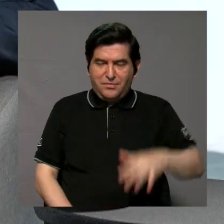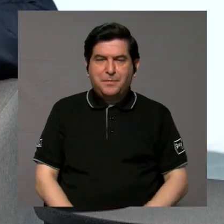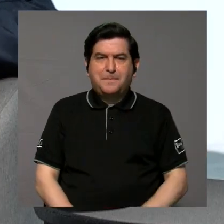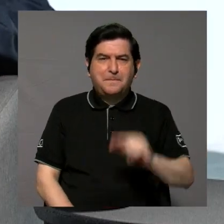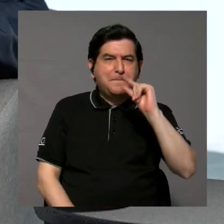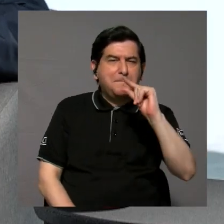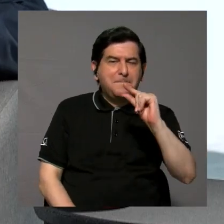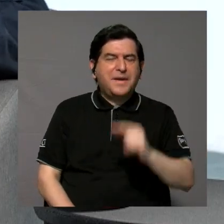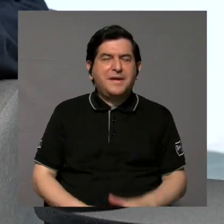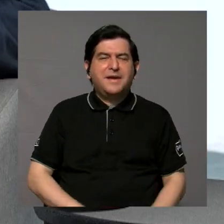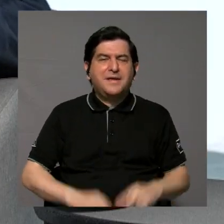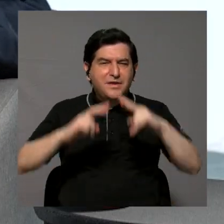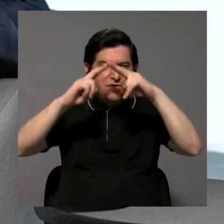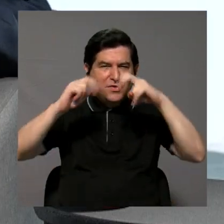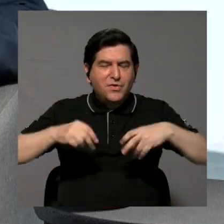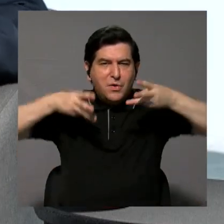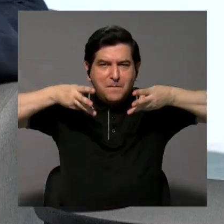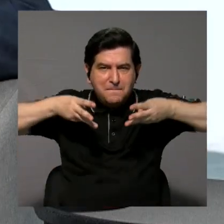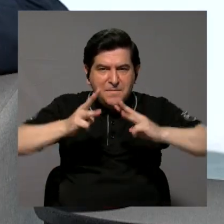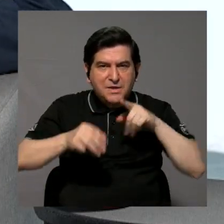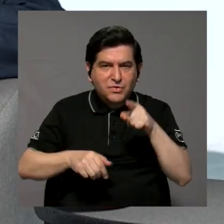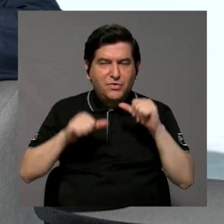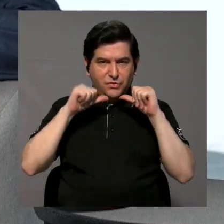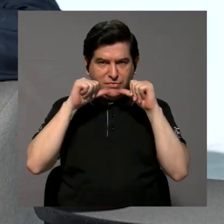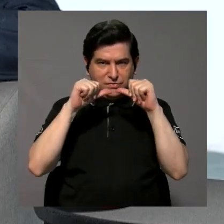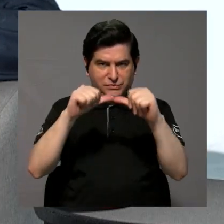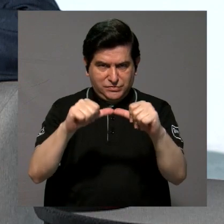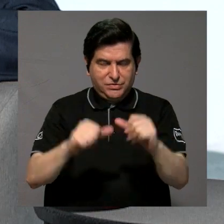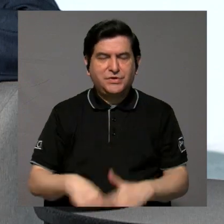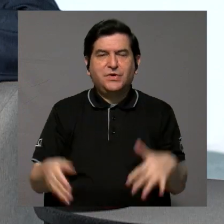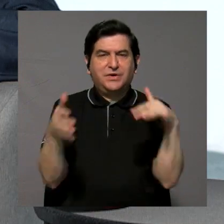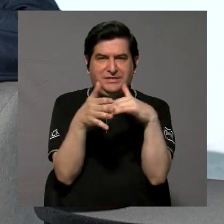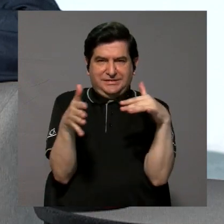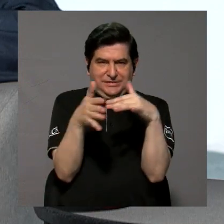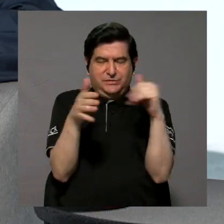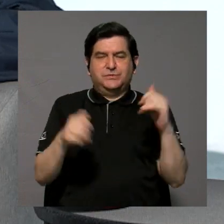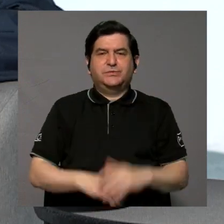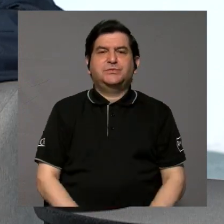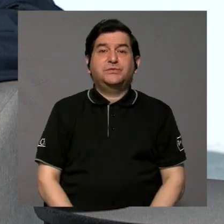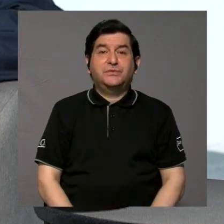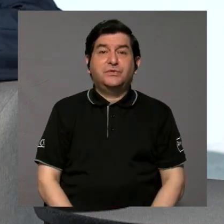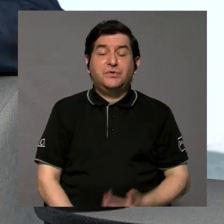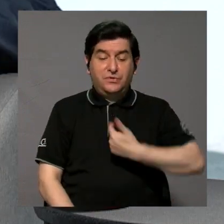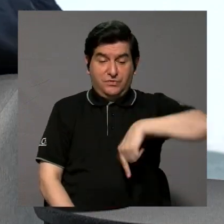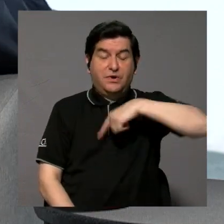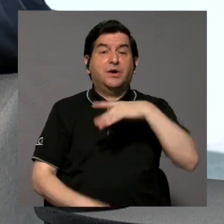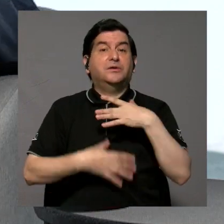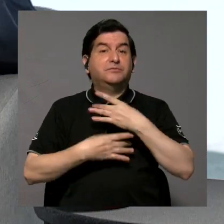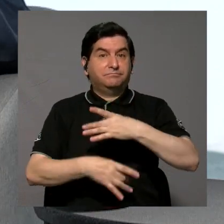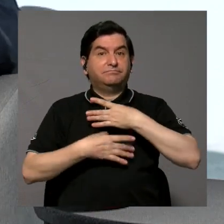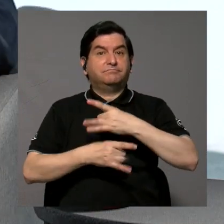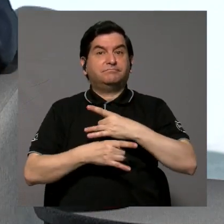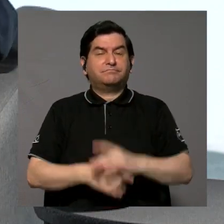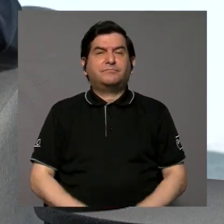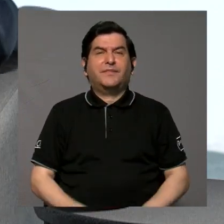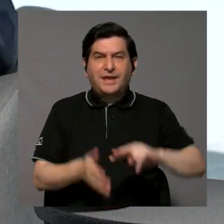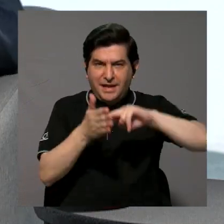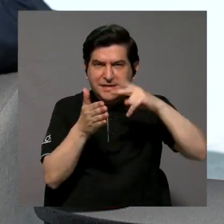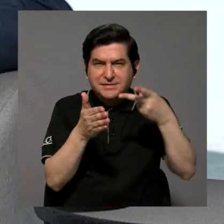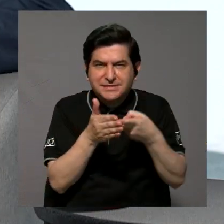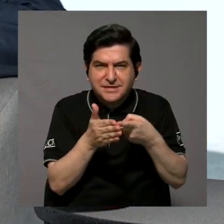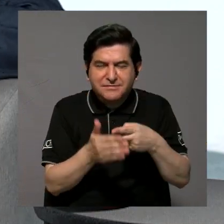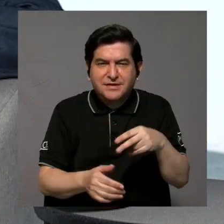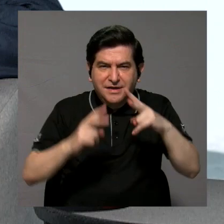Hagamos una breve reseña, la metodología que usted siguió en este estudio, que siempre nos interesa mucho conceptualizar,